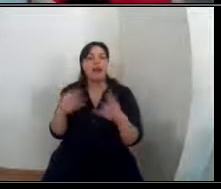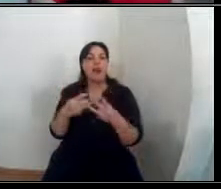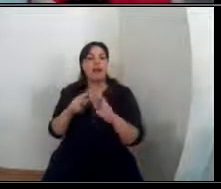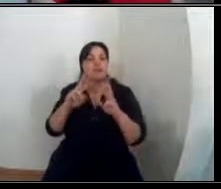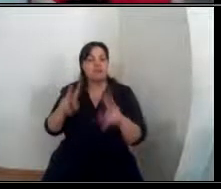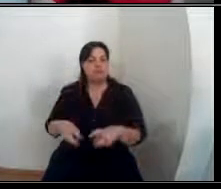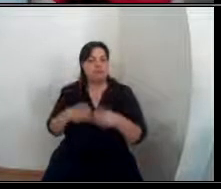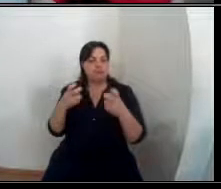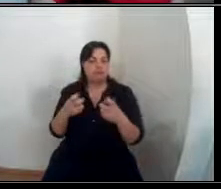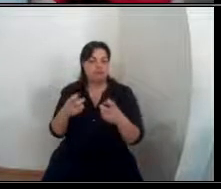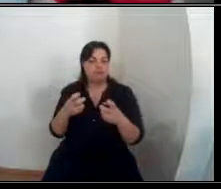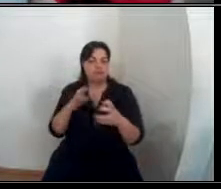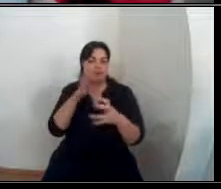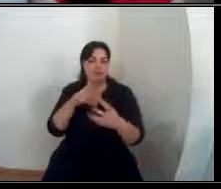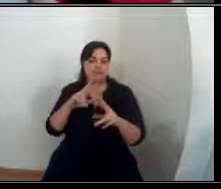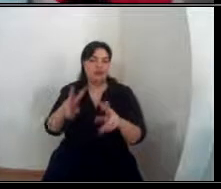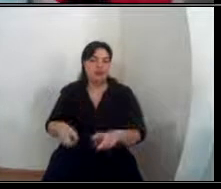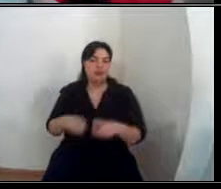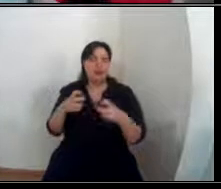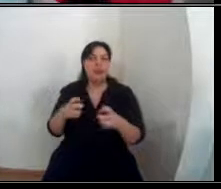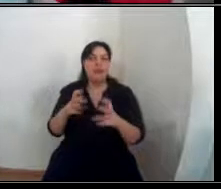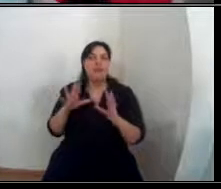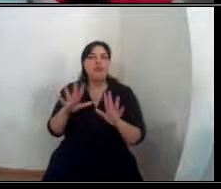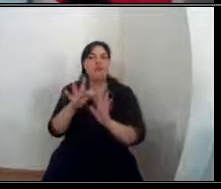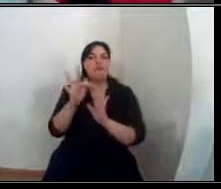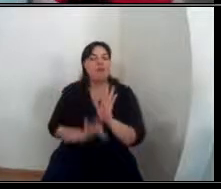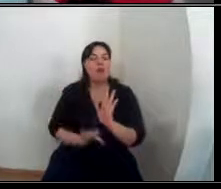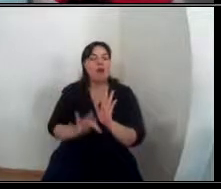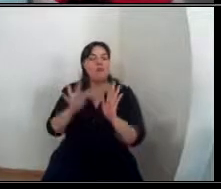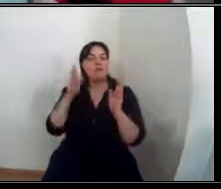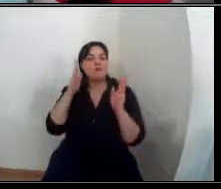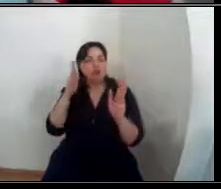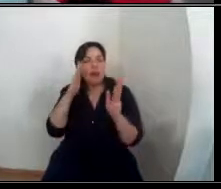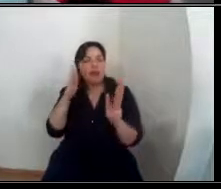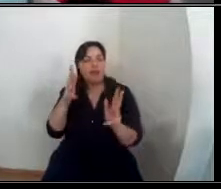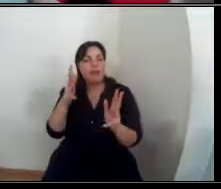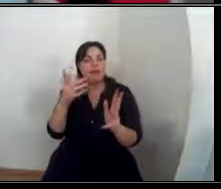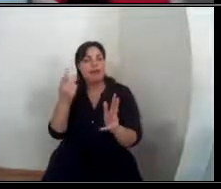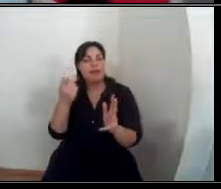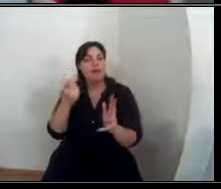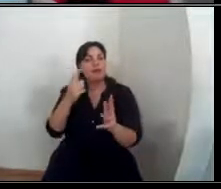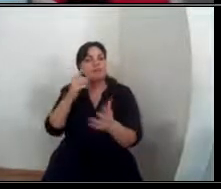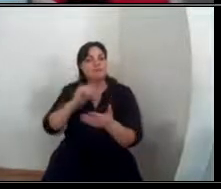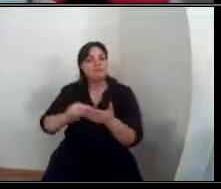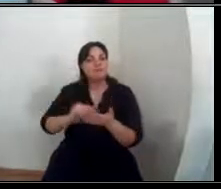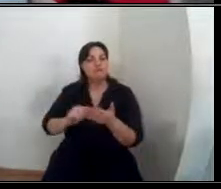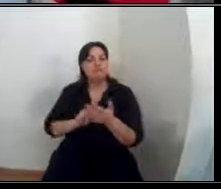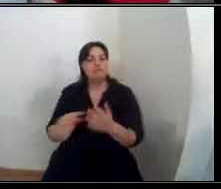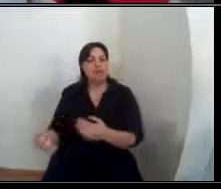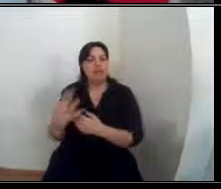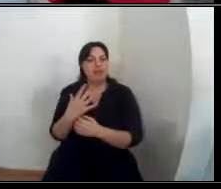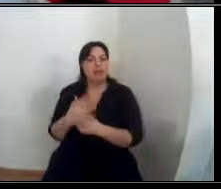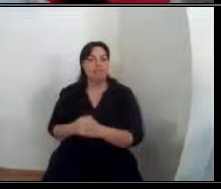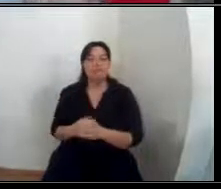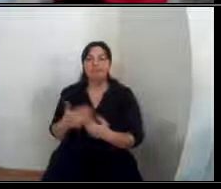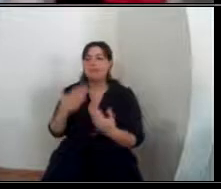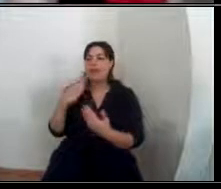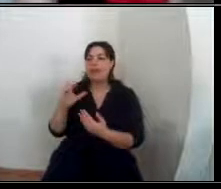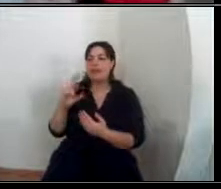presentar ahí a través de un formulario las sugerencias que consideren. Gracias, Cristina.